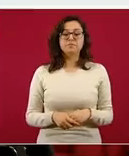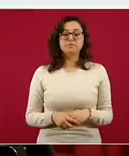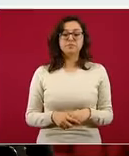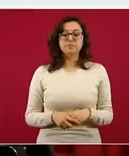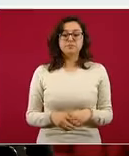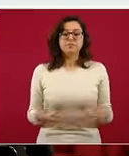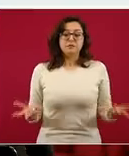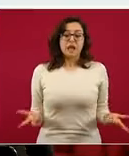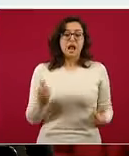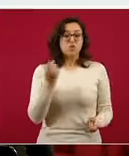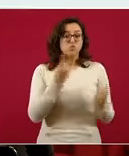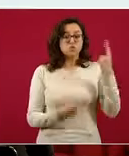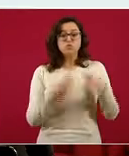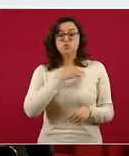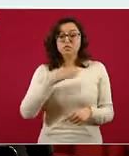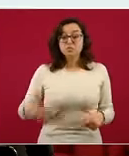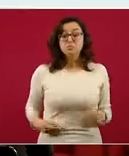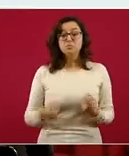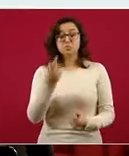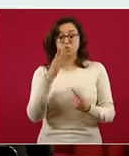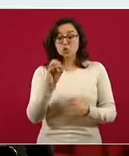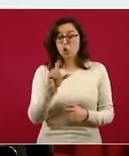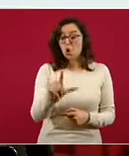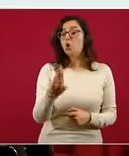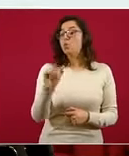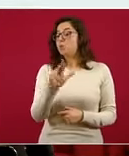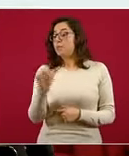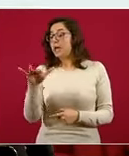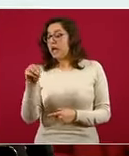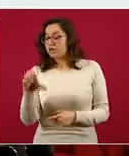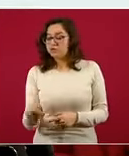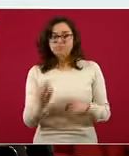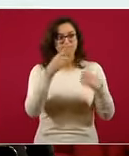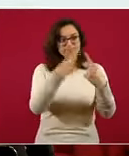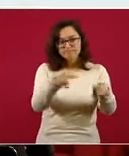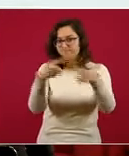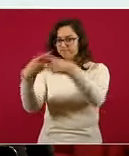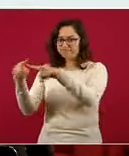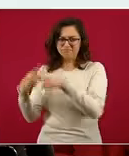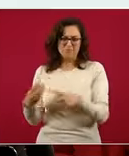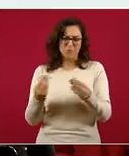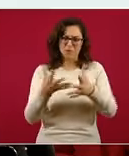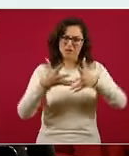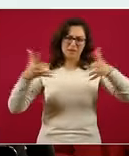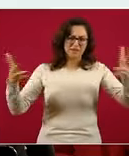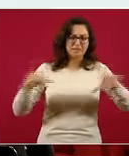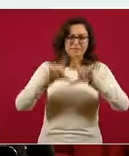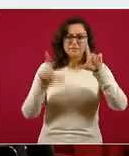inclusive localidades o barrios. Esta es la conferencia de prensa vespertina número